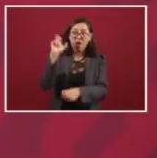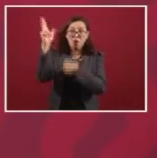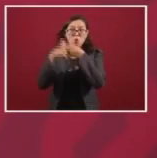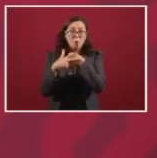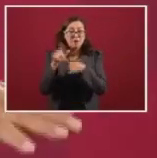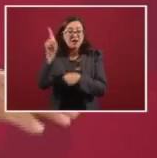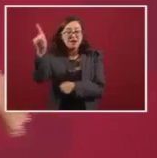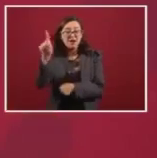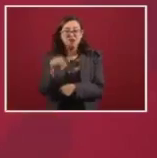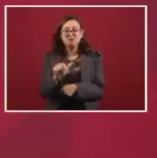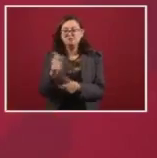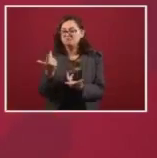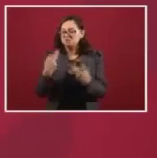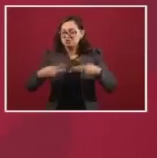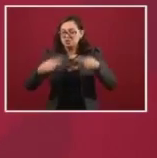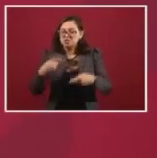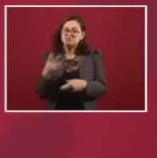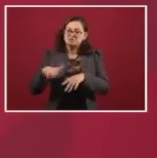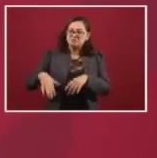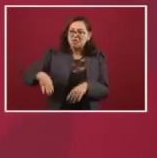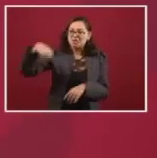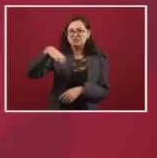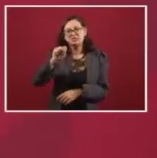a 65 años,